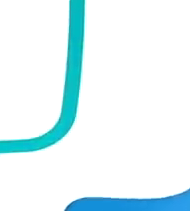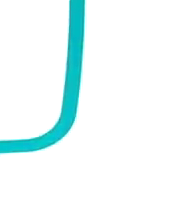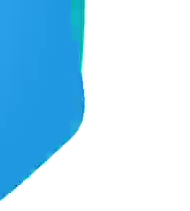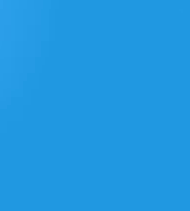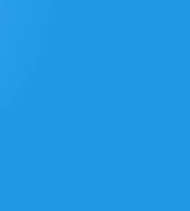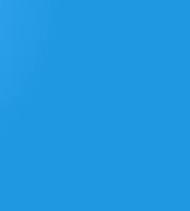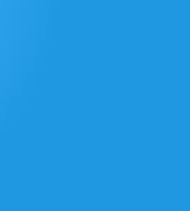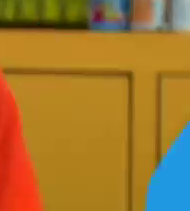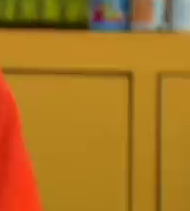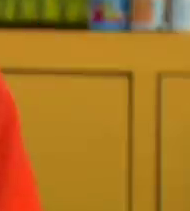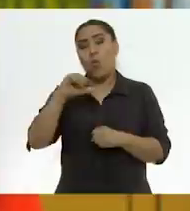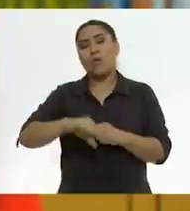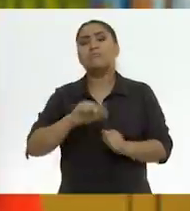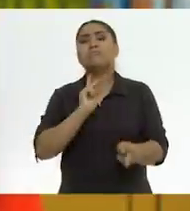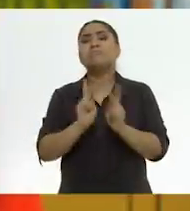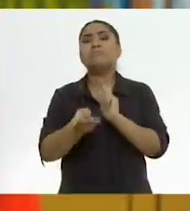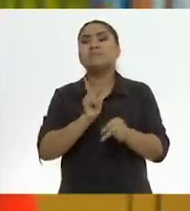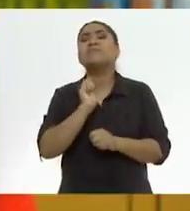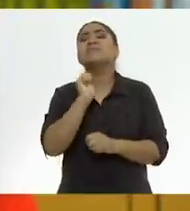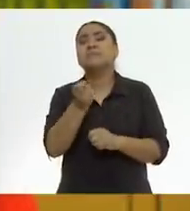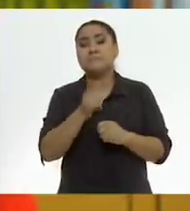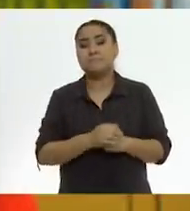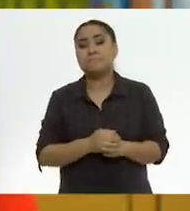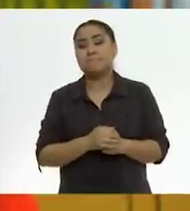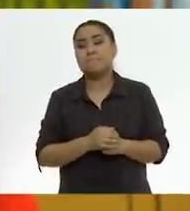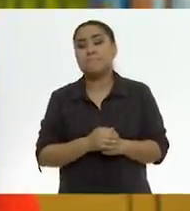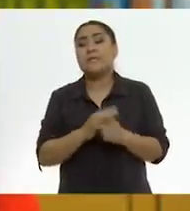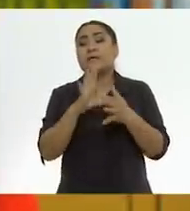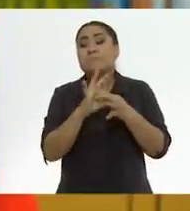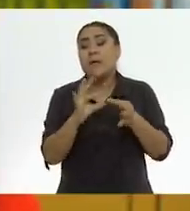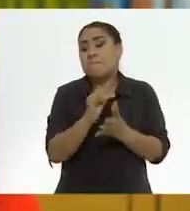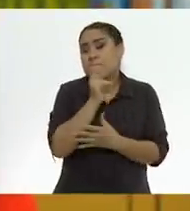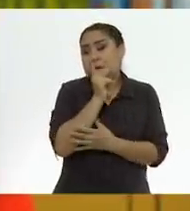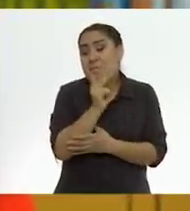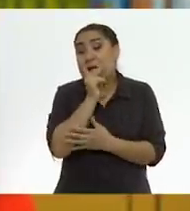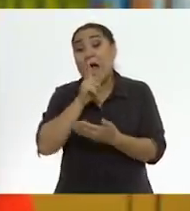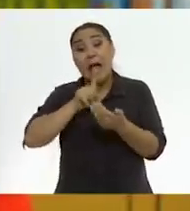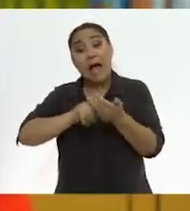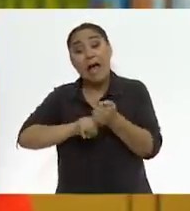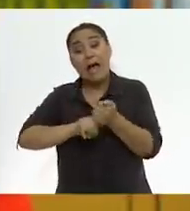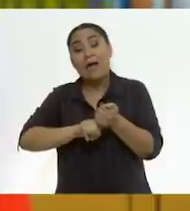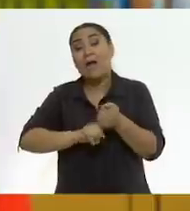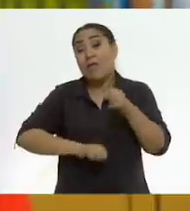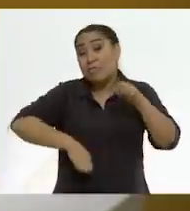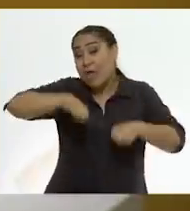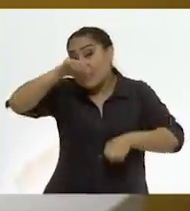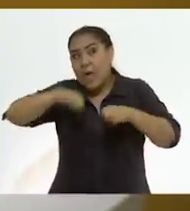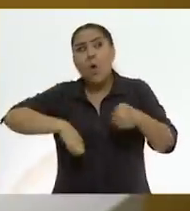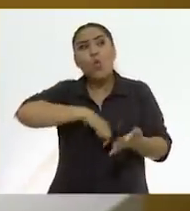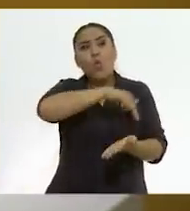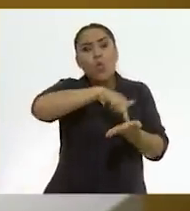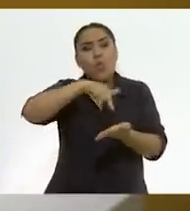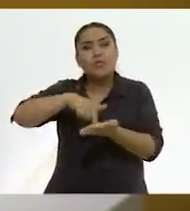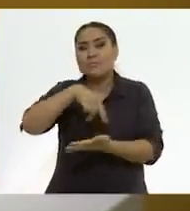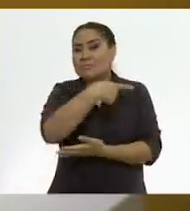Hoy vamos a platicar sobre expresiones y palabras usadas por personas de diferentes edades y lugares.